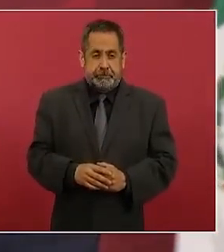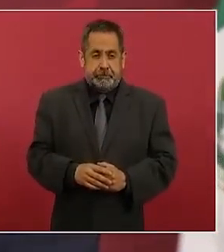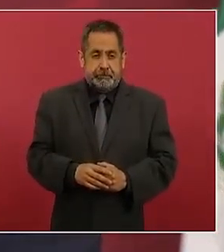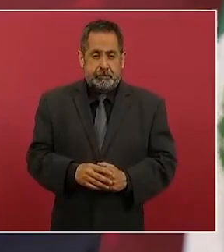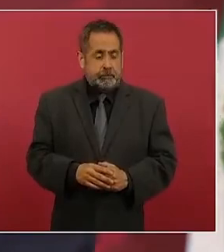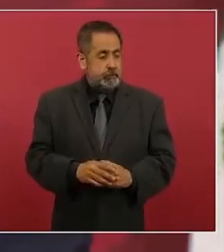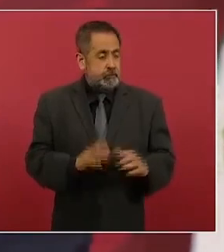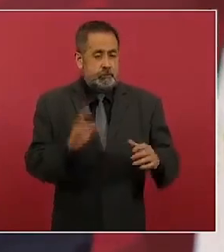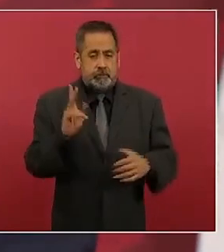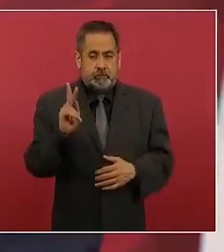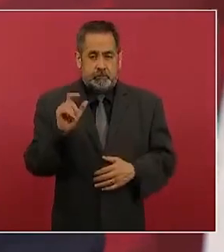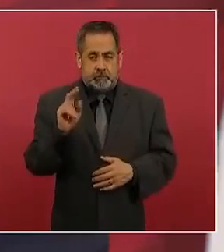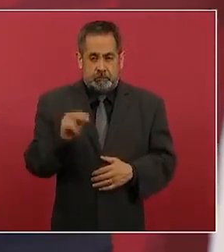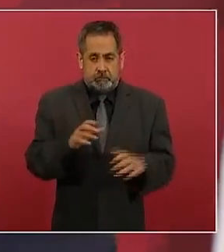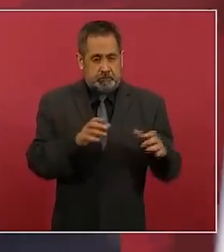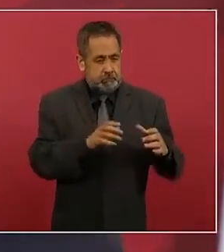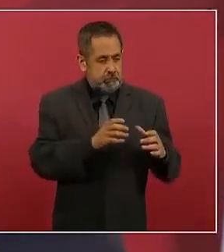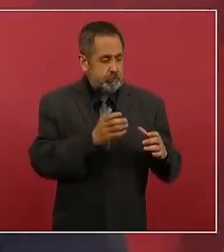conservador,